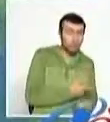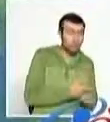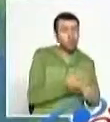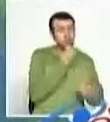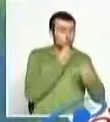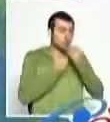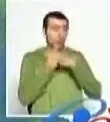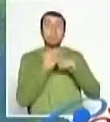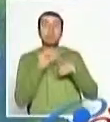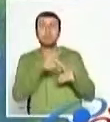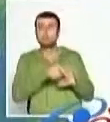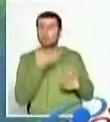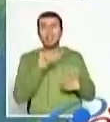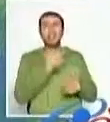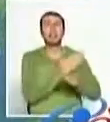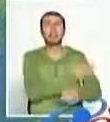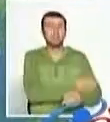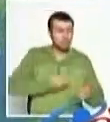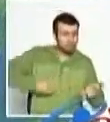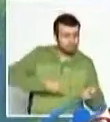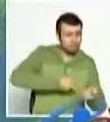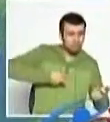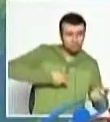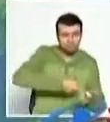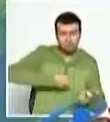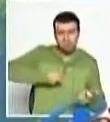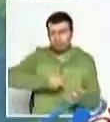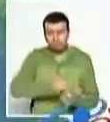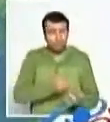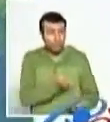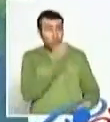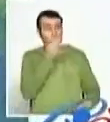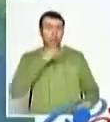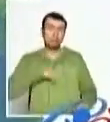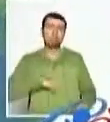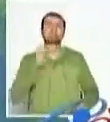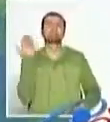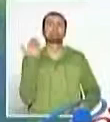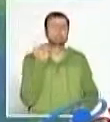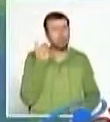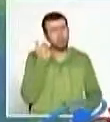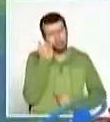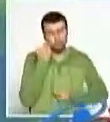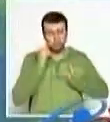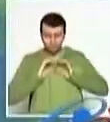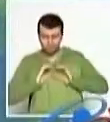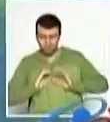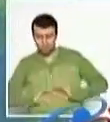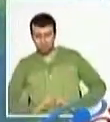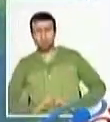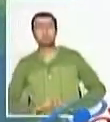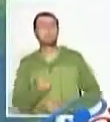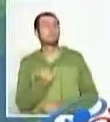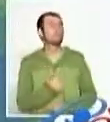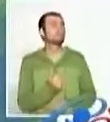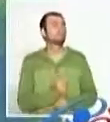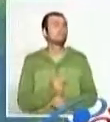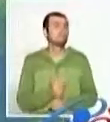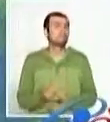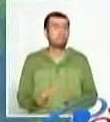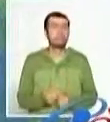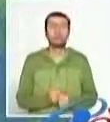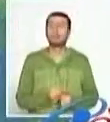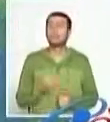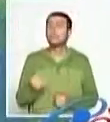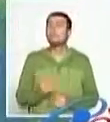formas. Y esto va afectando esa matriz extracelular o ese líquido extracelular, si ustedes lo quieren llamar así, donde están